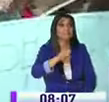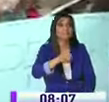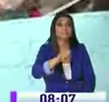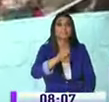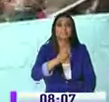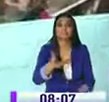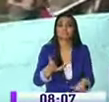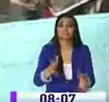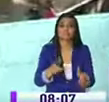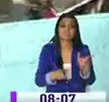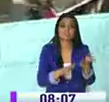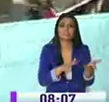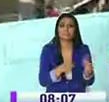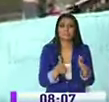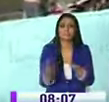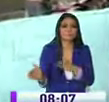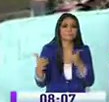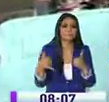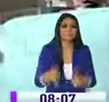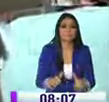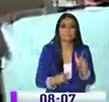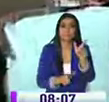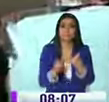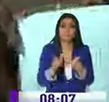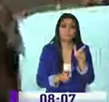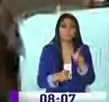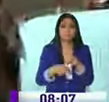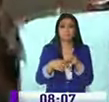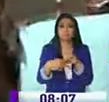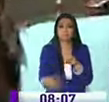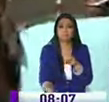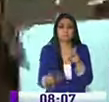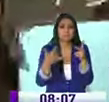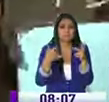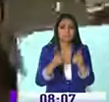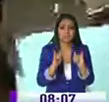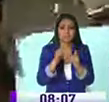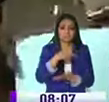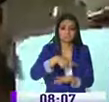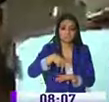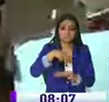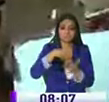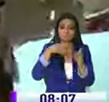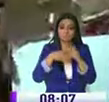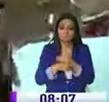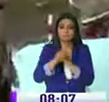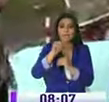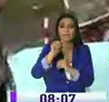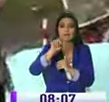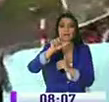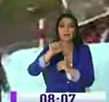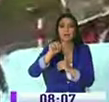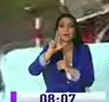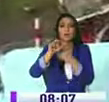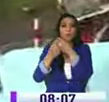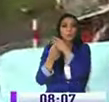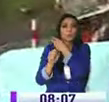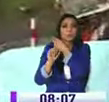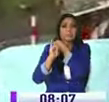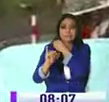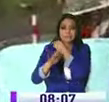siguen habiendo muertos se siguen sumando lamentablemente a esta parroquia la entrada de alausí puesto que no hay ninguna